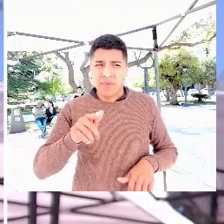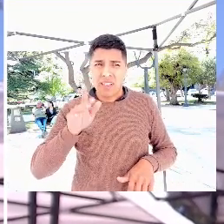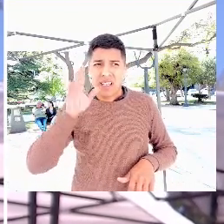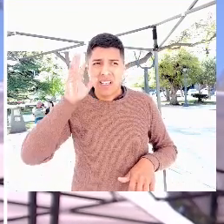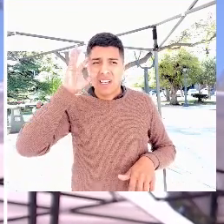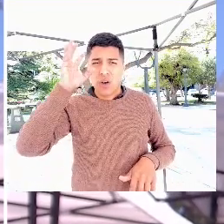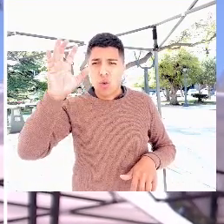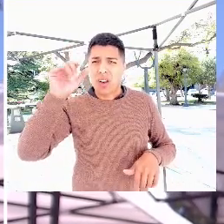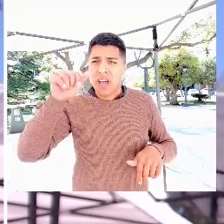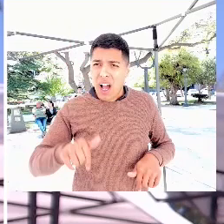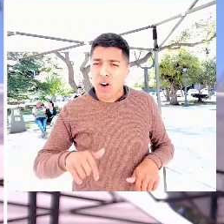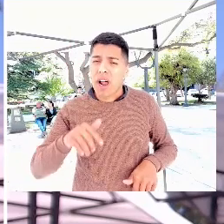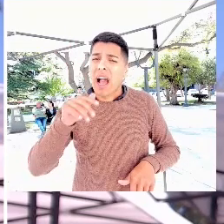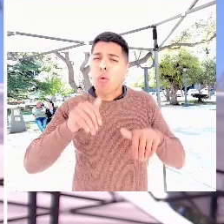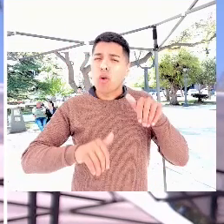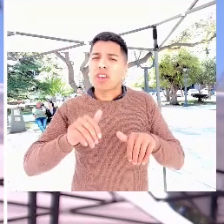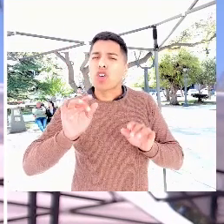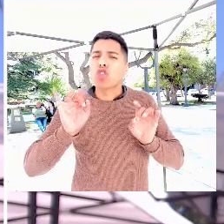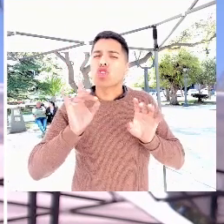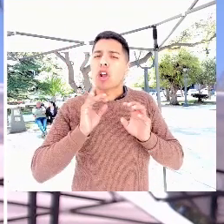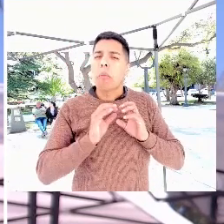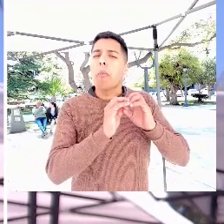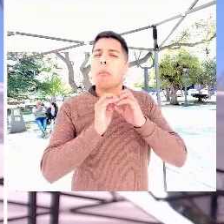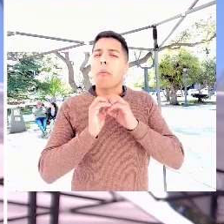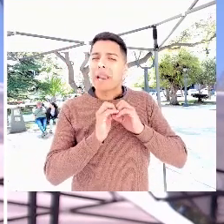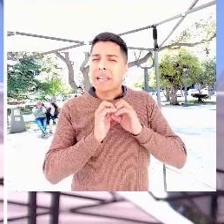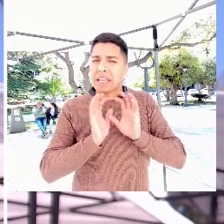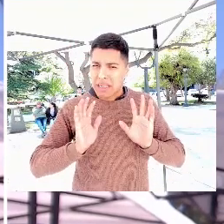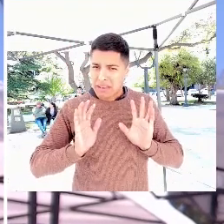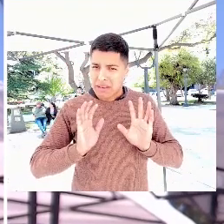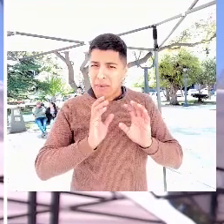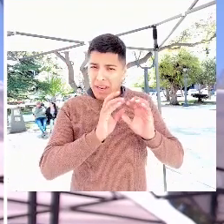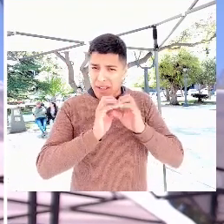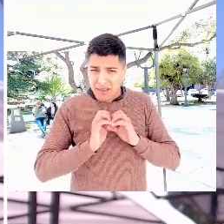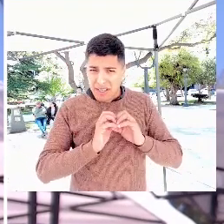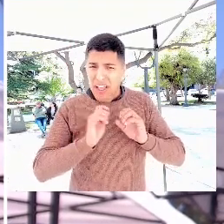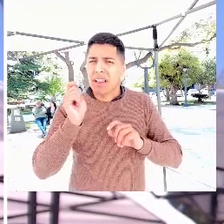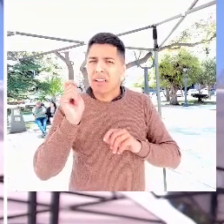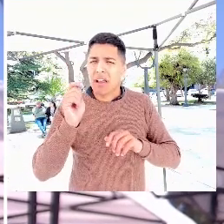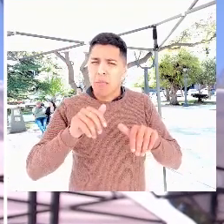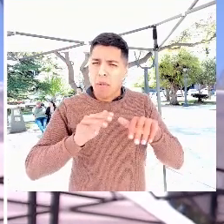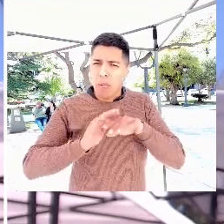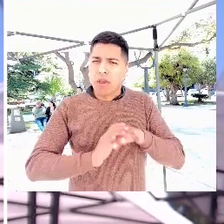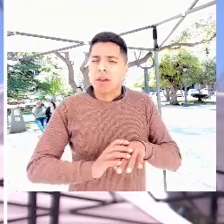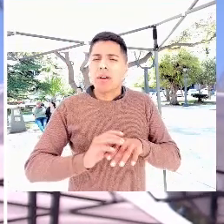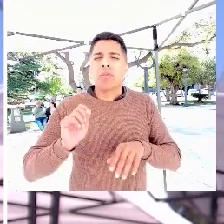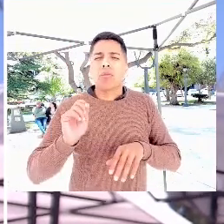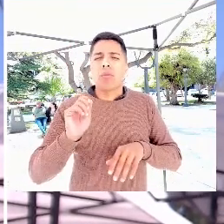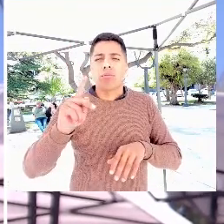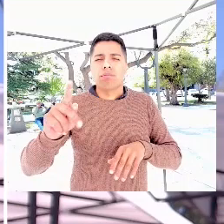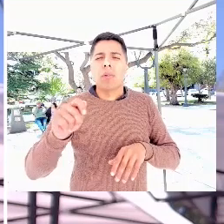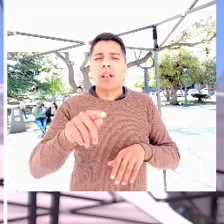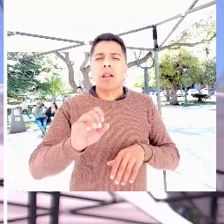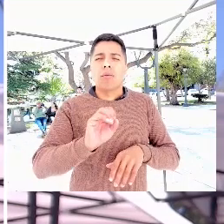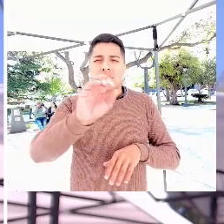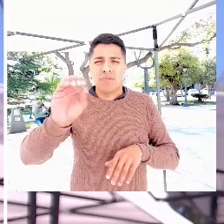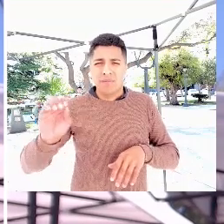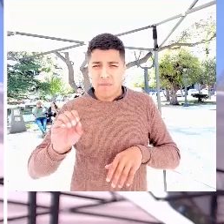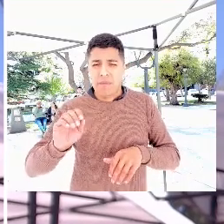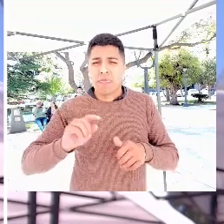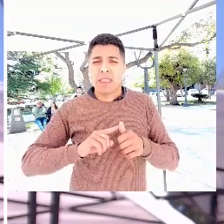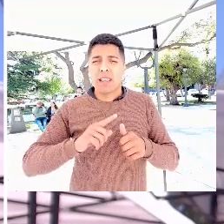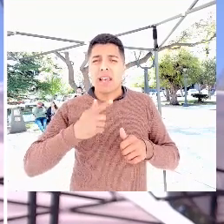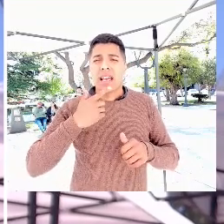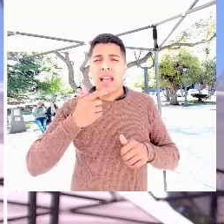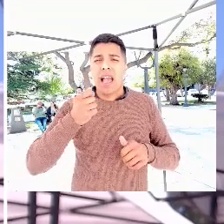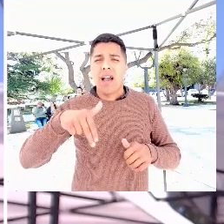Recuerdo, en general y con en general. Votación nominal en general.